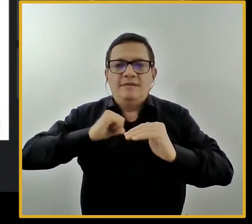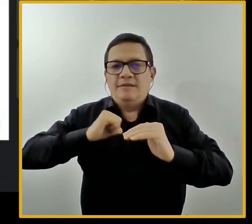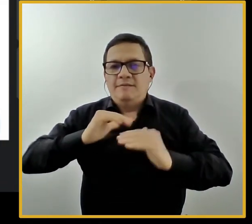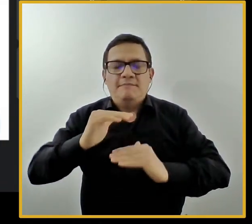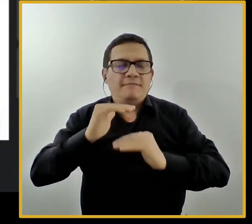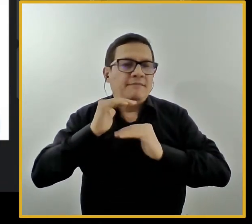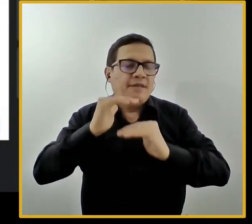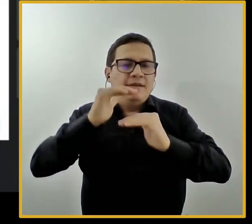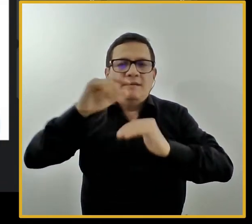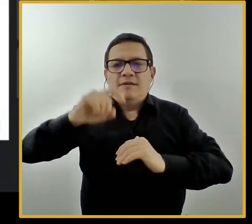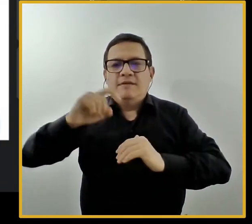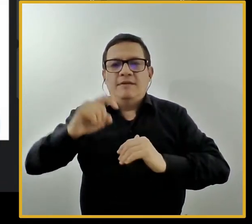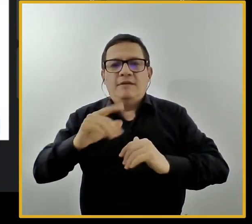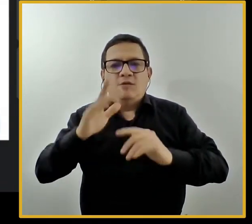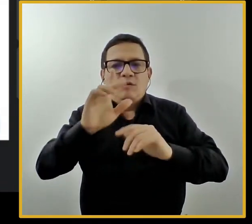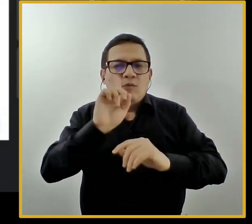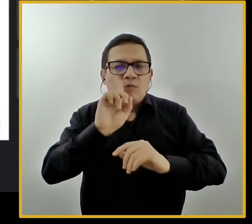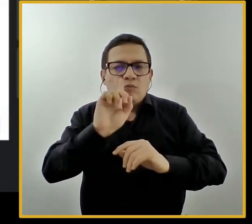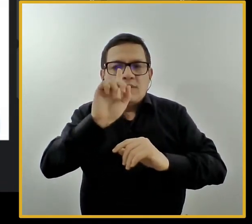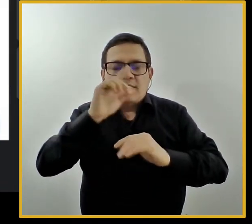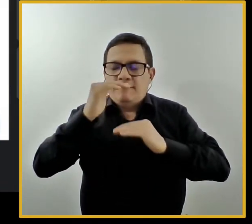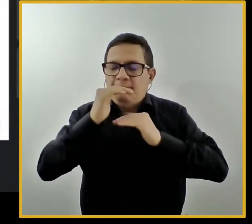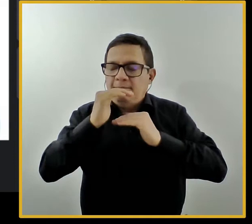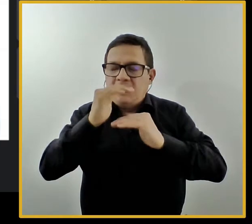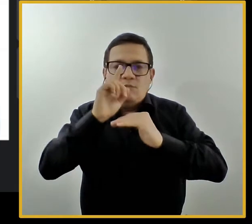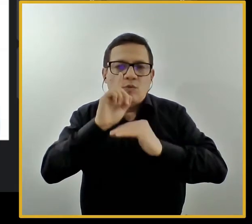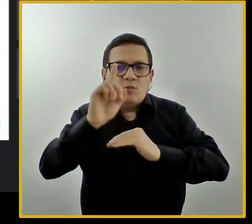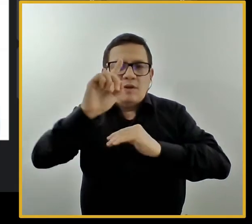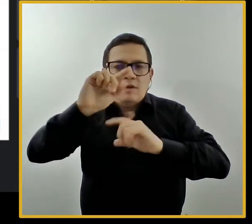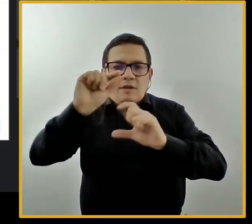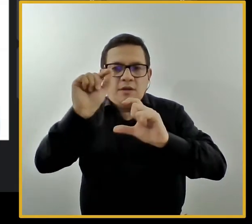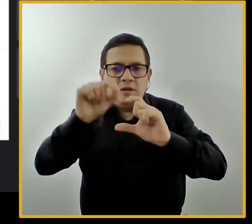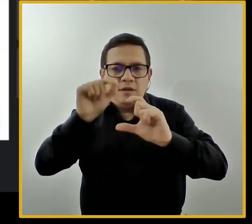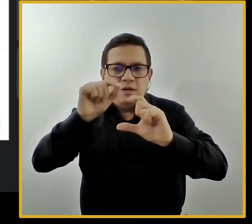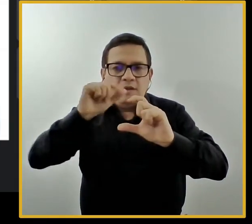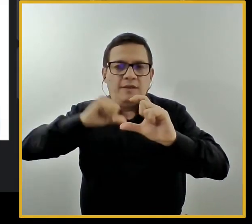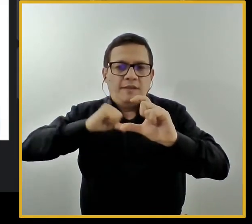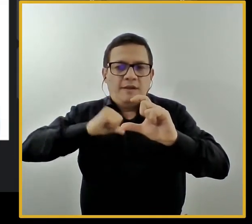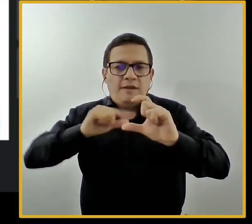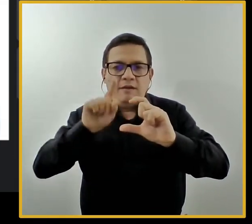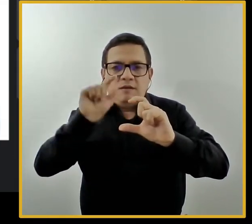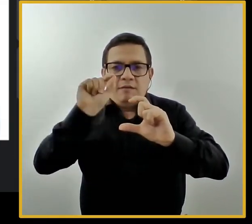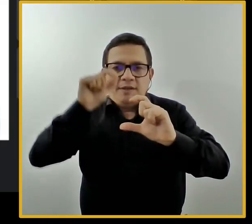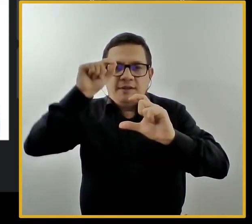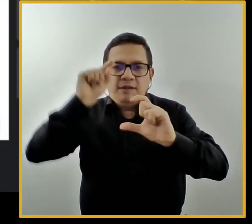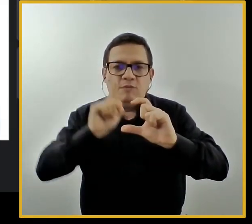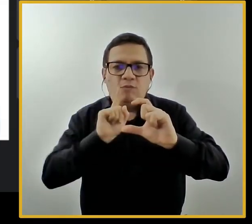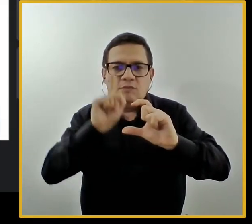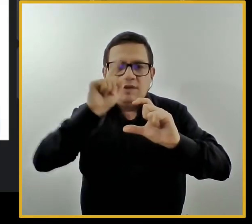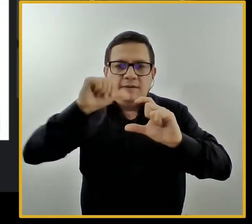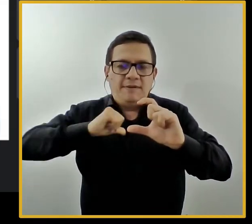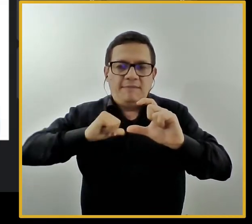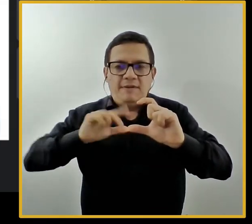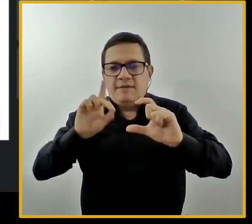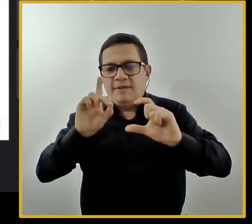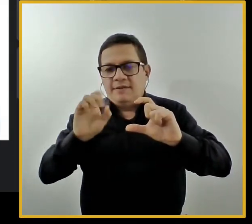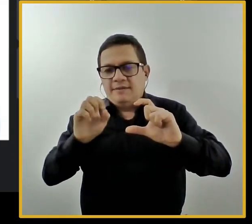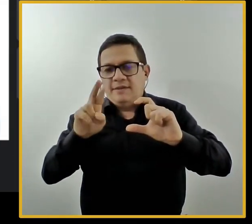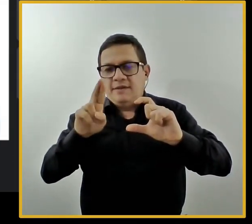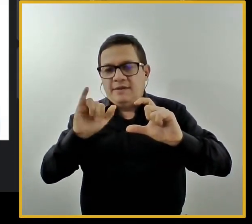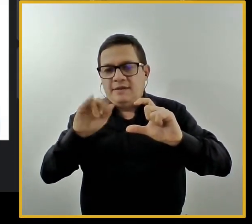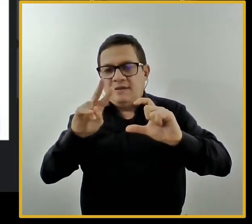una derivada. Entonces, estos son los elementos que es muy importante que ustedes, ya